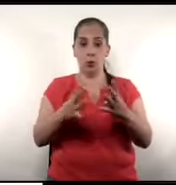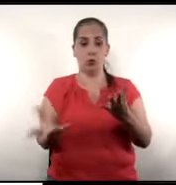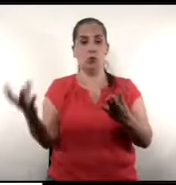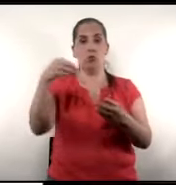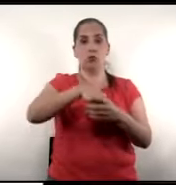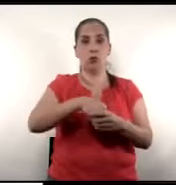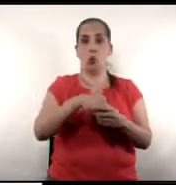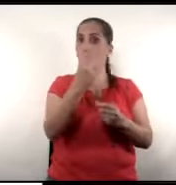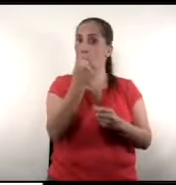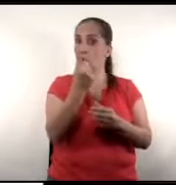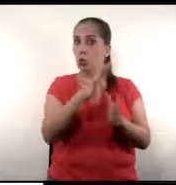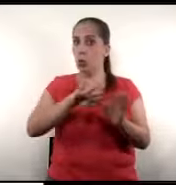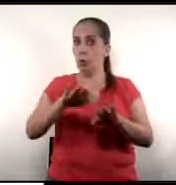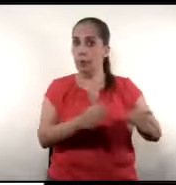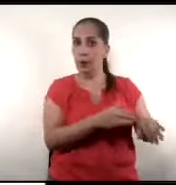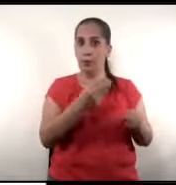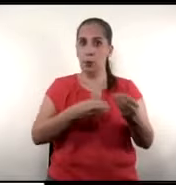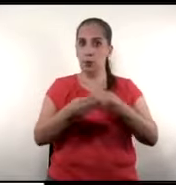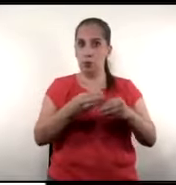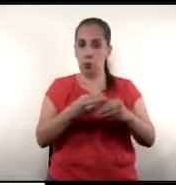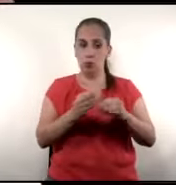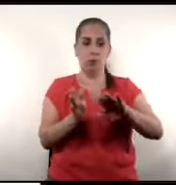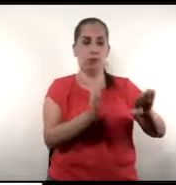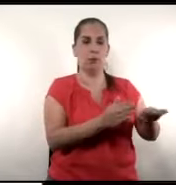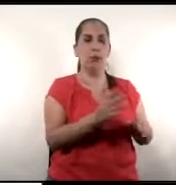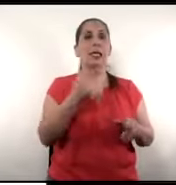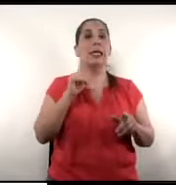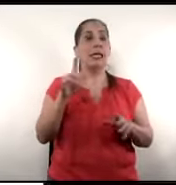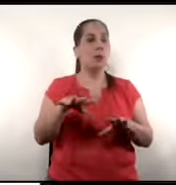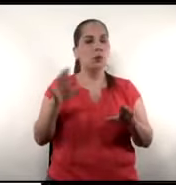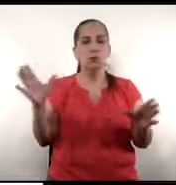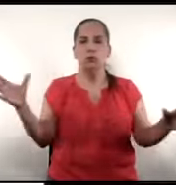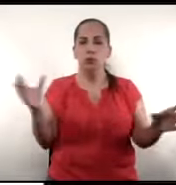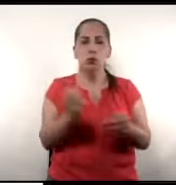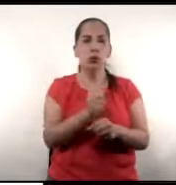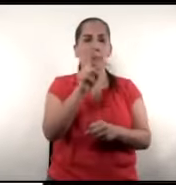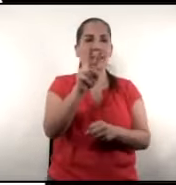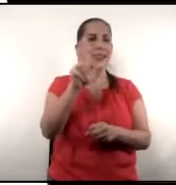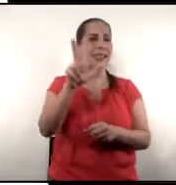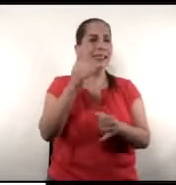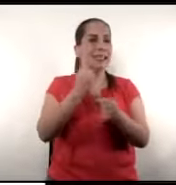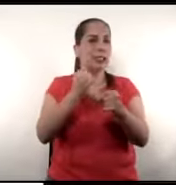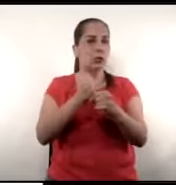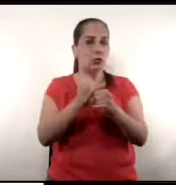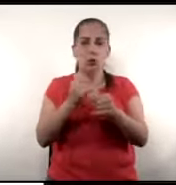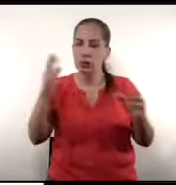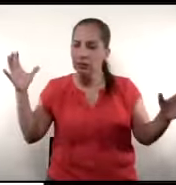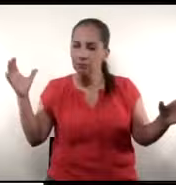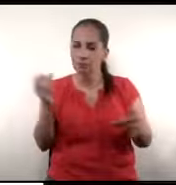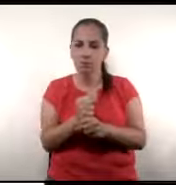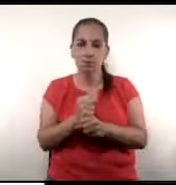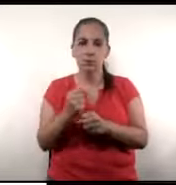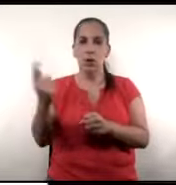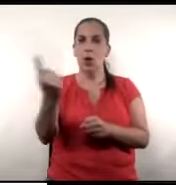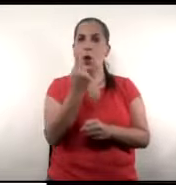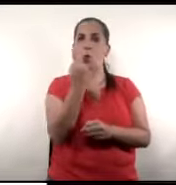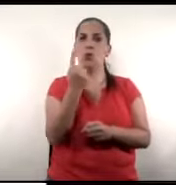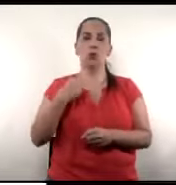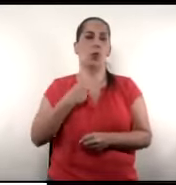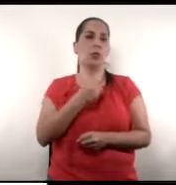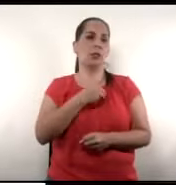Producción. Vamos a fusionar 23 instituciones del sector social en un solo Ministerio de